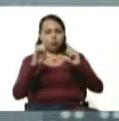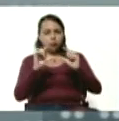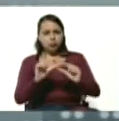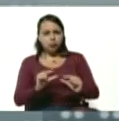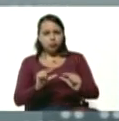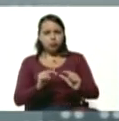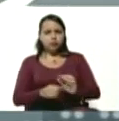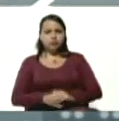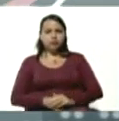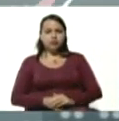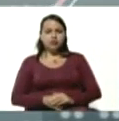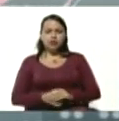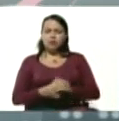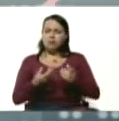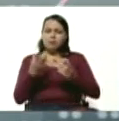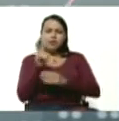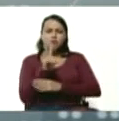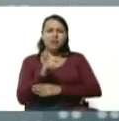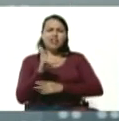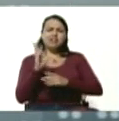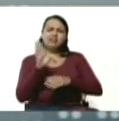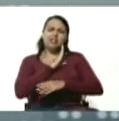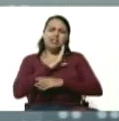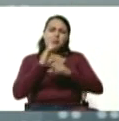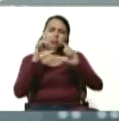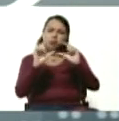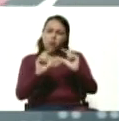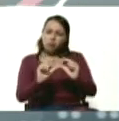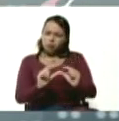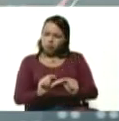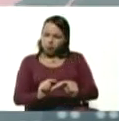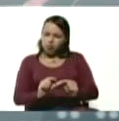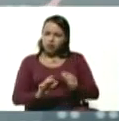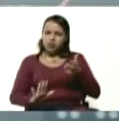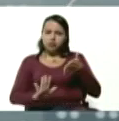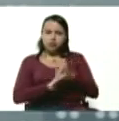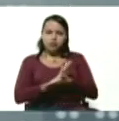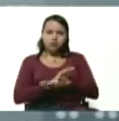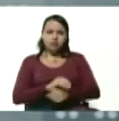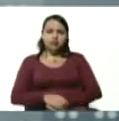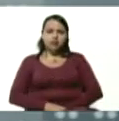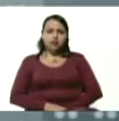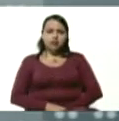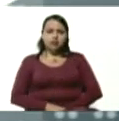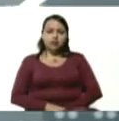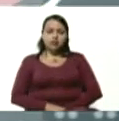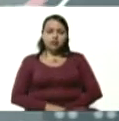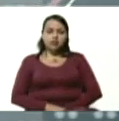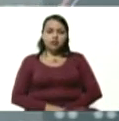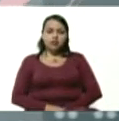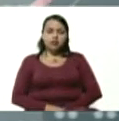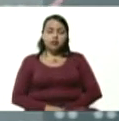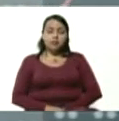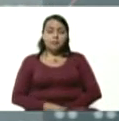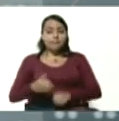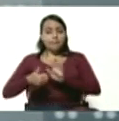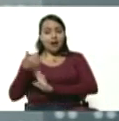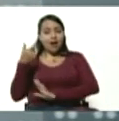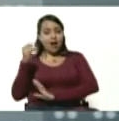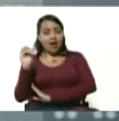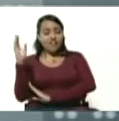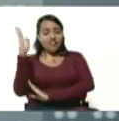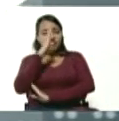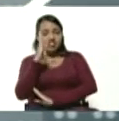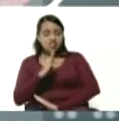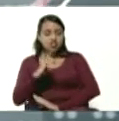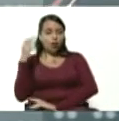muy por debajo del crecimiento exponencial que han experimentado países de este continente como el caso de Brasil y de